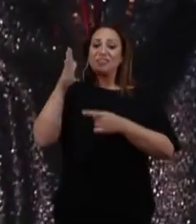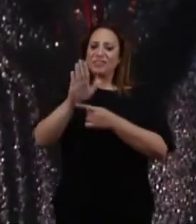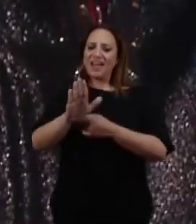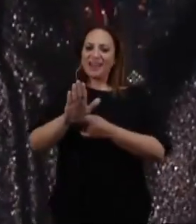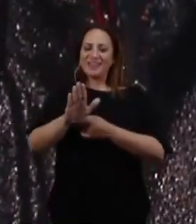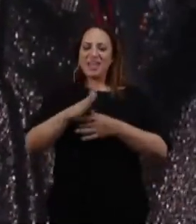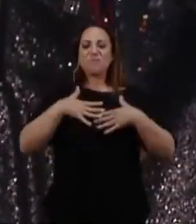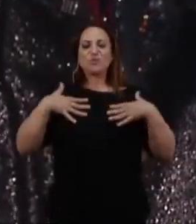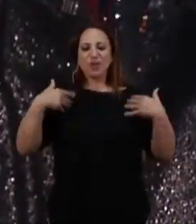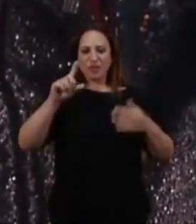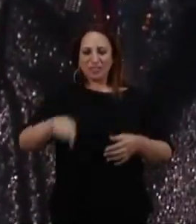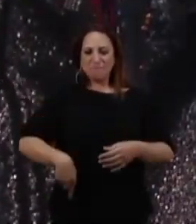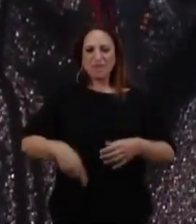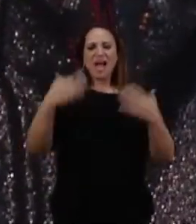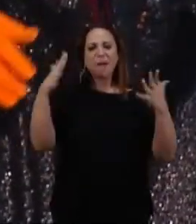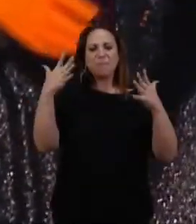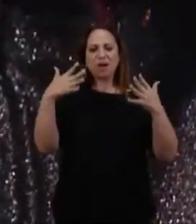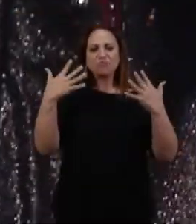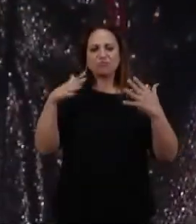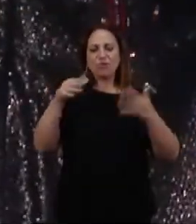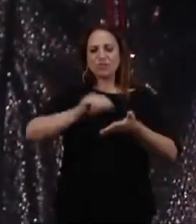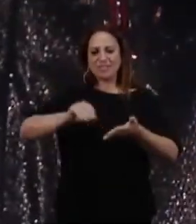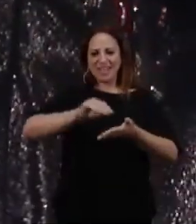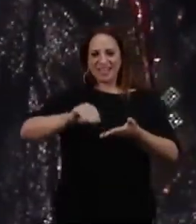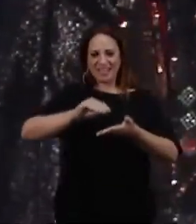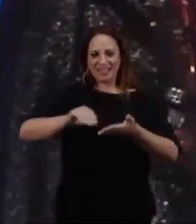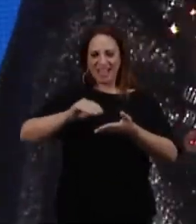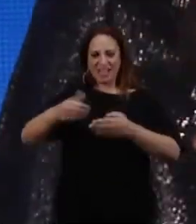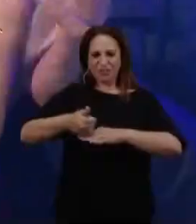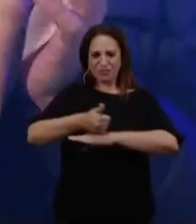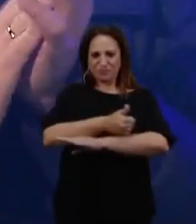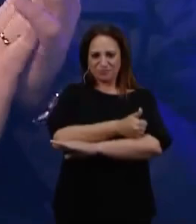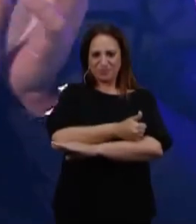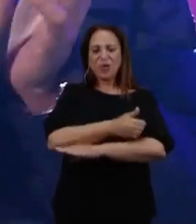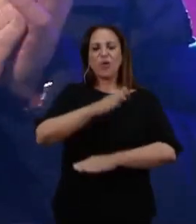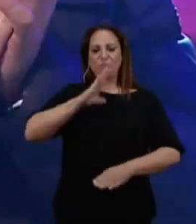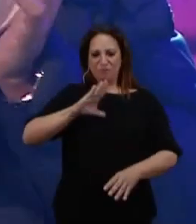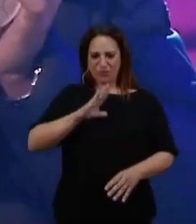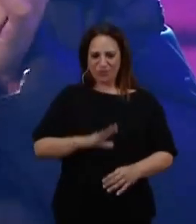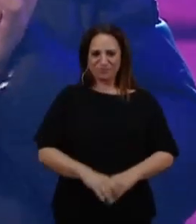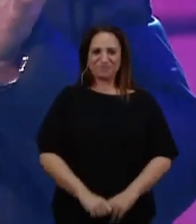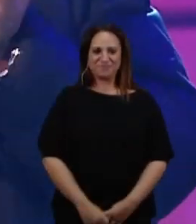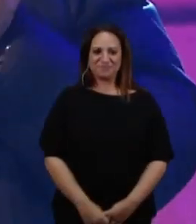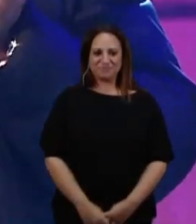El aplauso también para el secretario del jurado en nombre de todos los miembros del jurado, por favor.